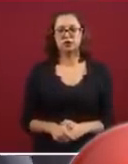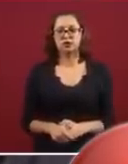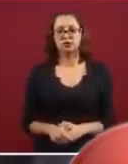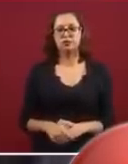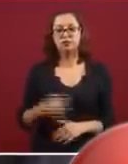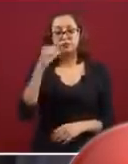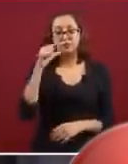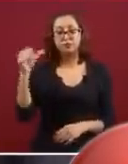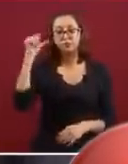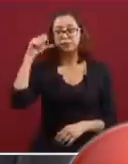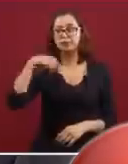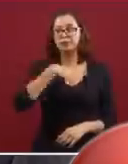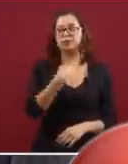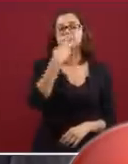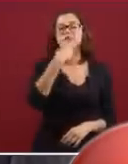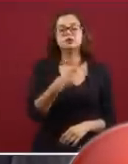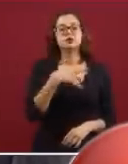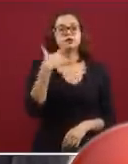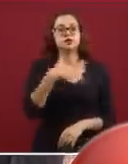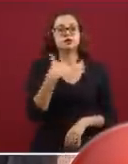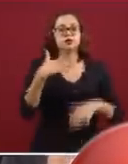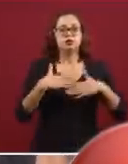daba confianza